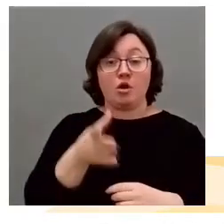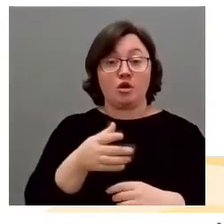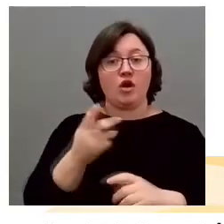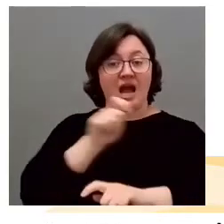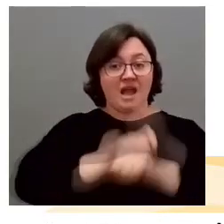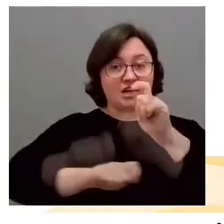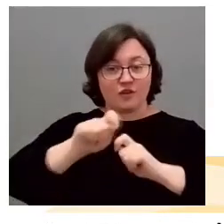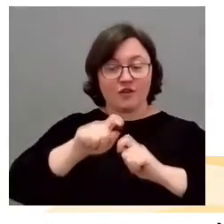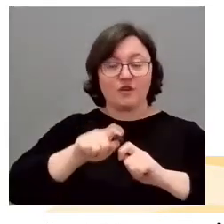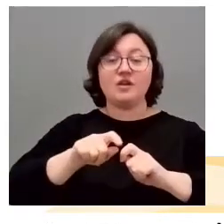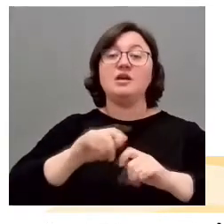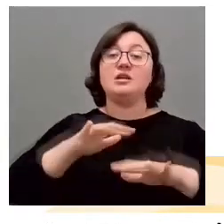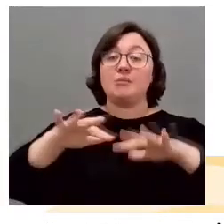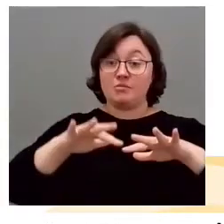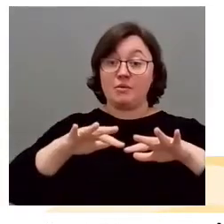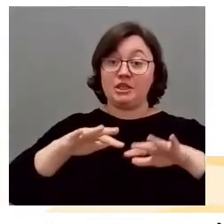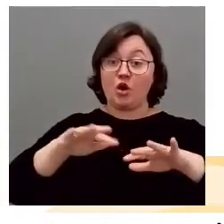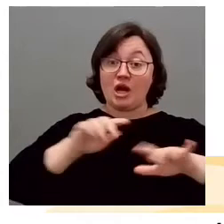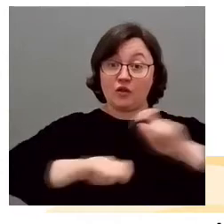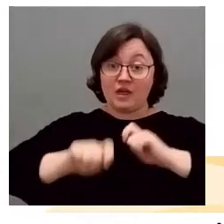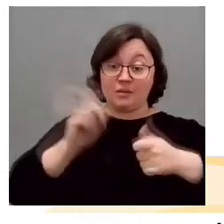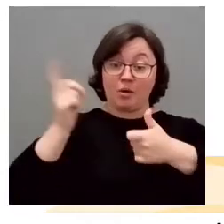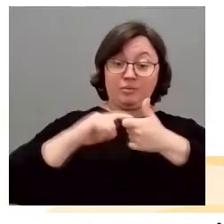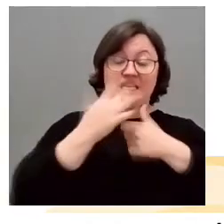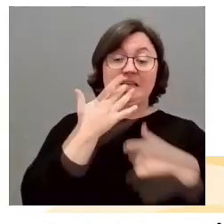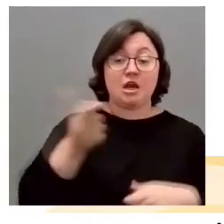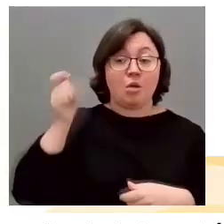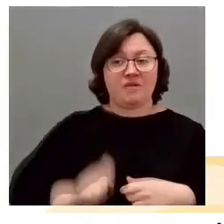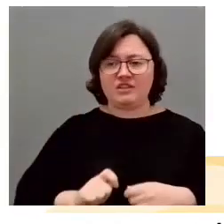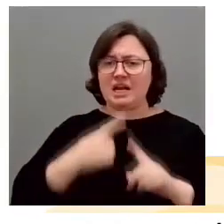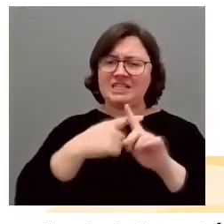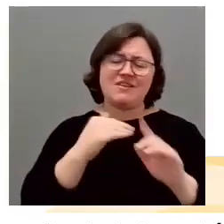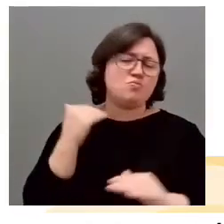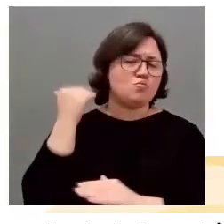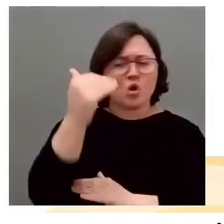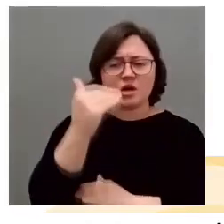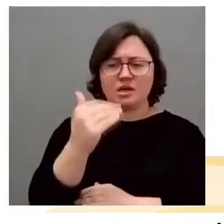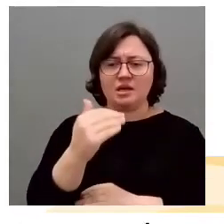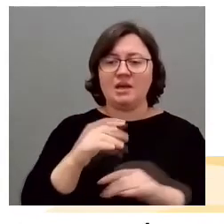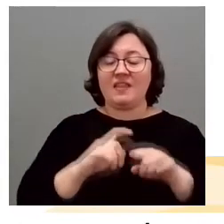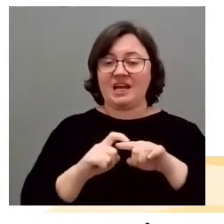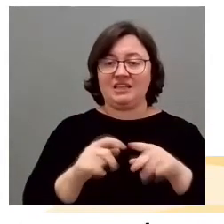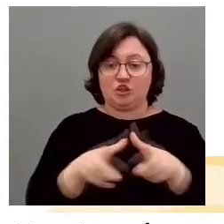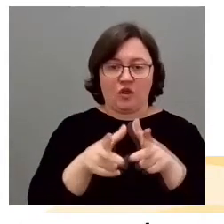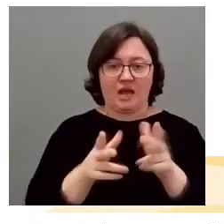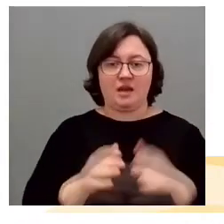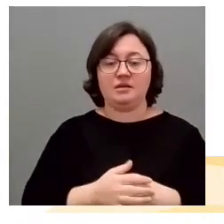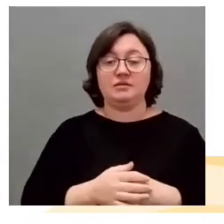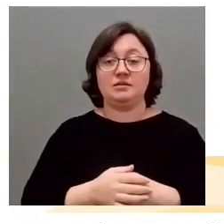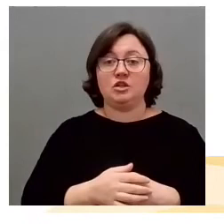cansaré nunca de decirlo, grandes profesionales del ámbito social. Me habréis escuchado ya en alguna otra intervención e insisto,